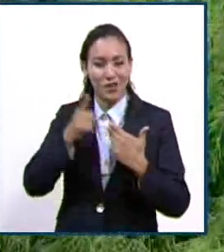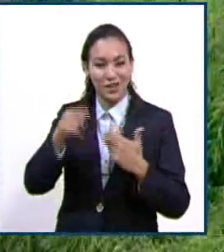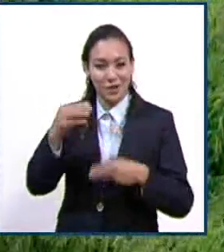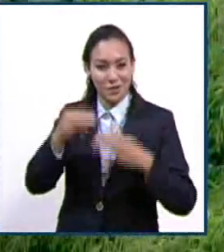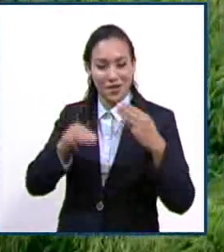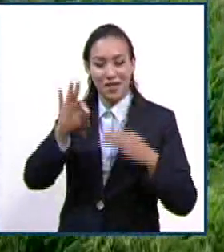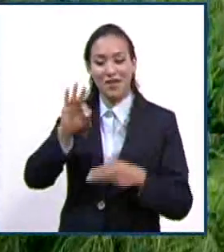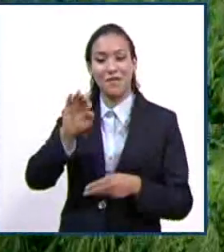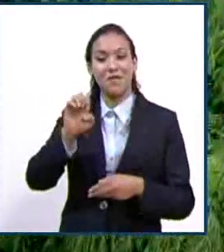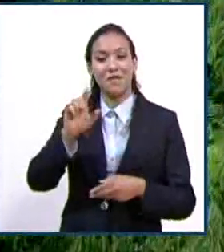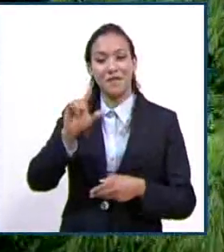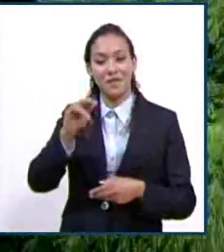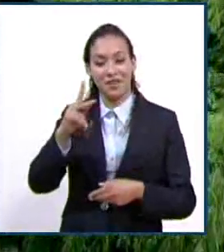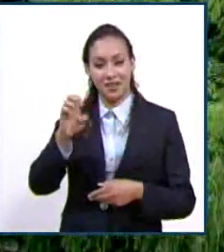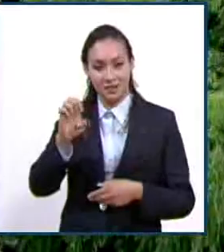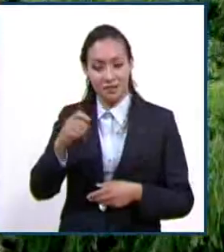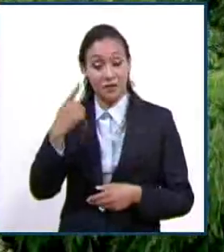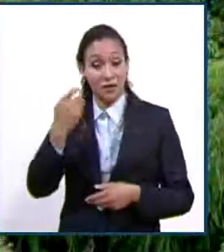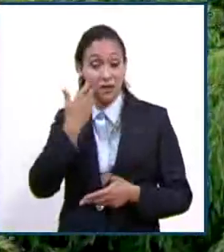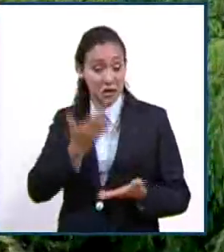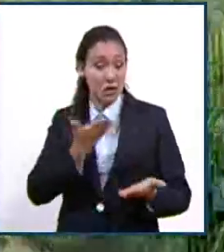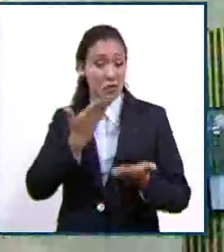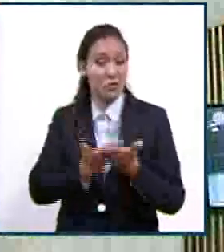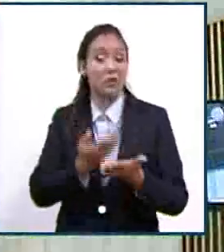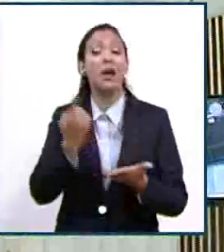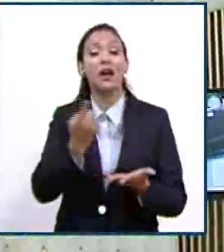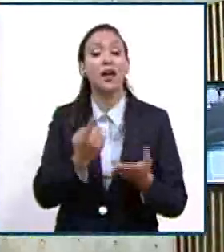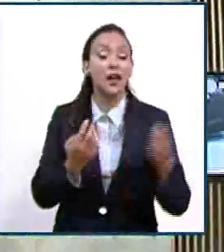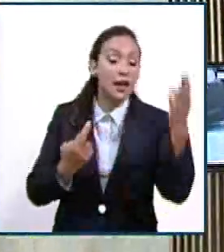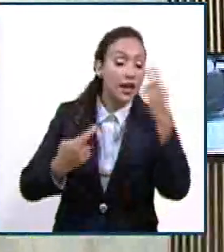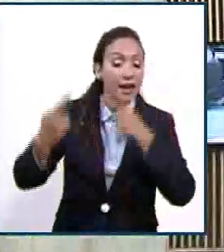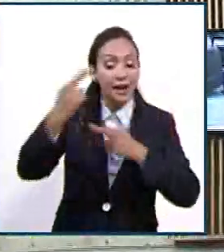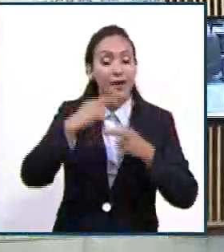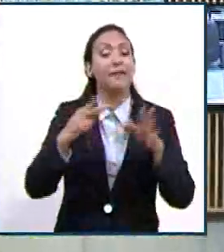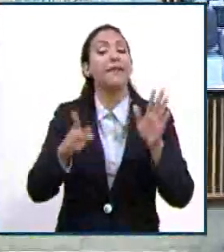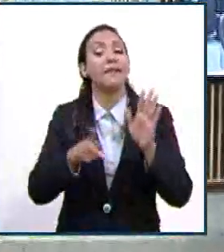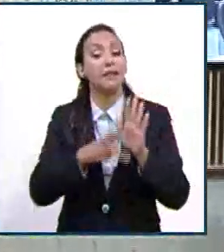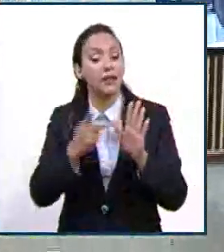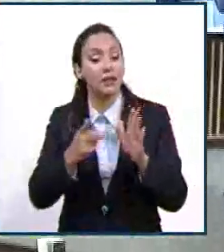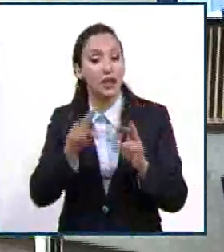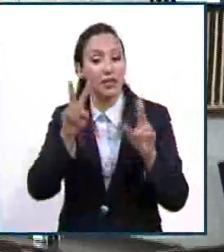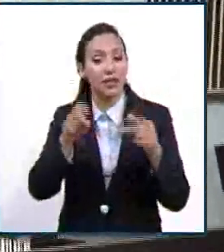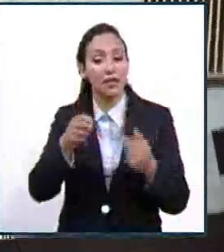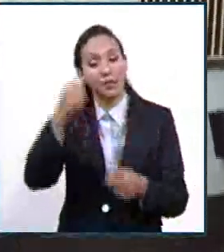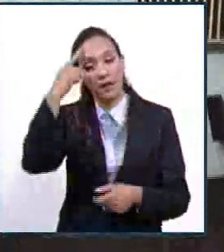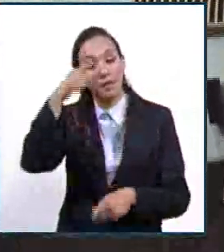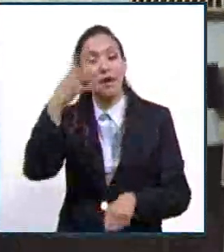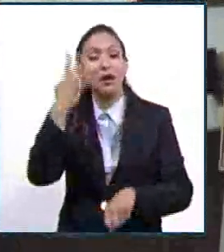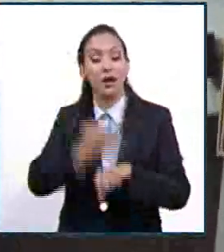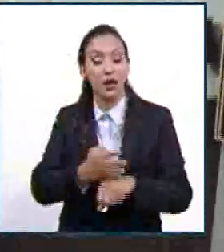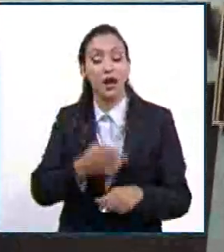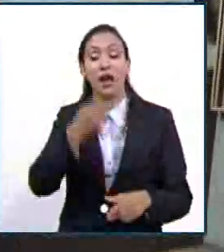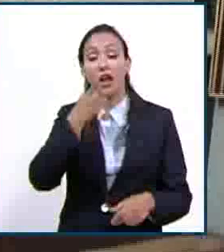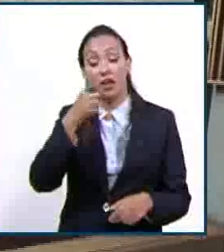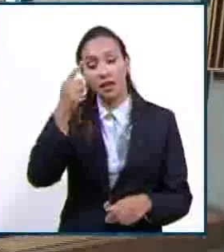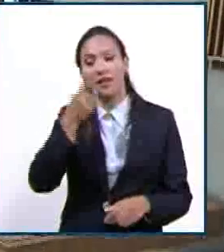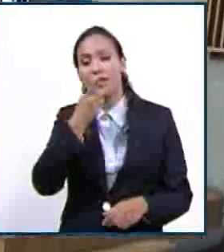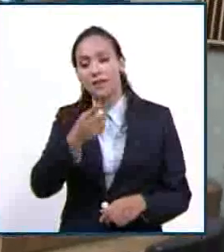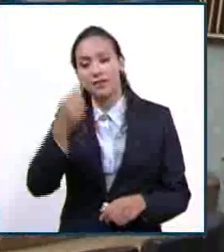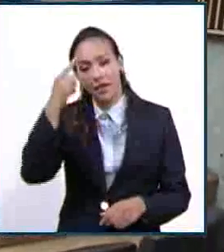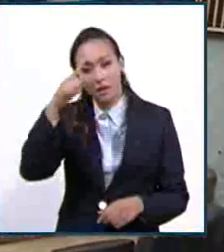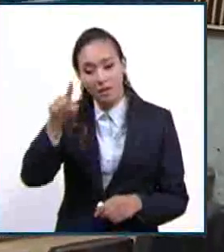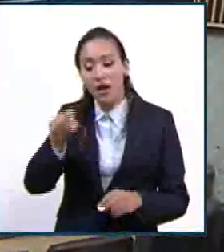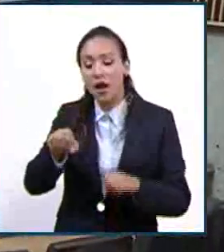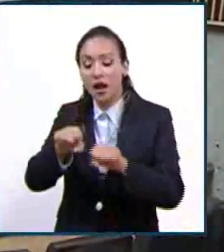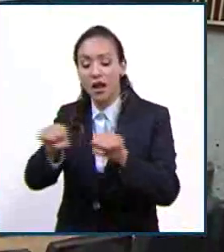Pizaña, con el que propone resolver el recurso de revisión del procedimiento especial sancionador que impugna la sentencia de la Sala